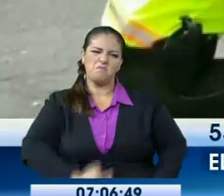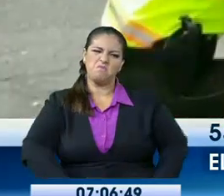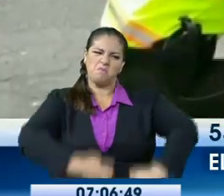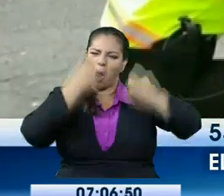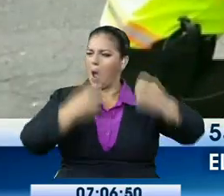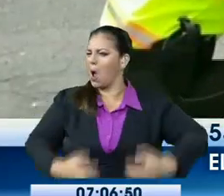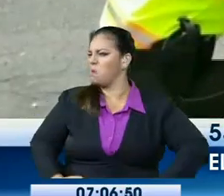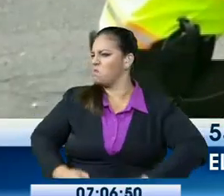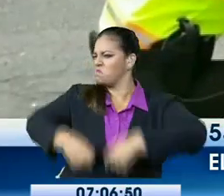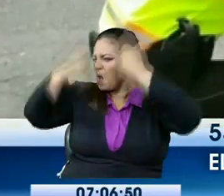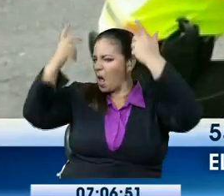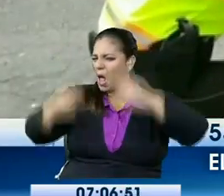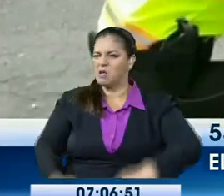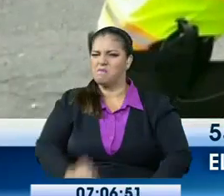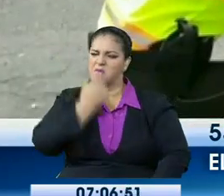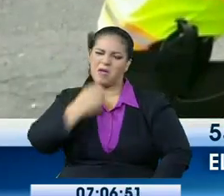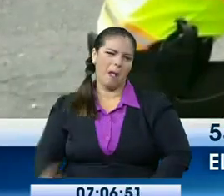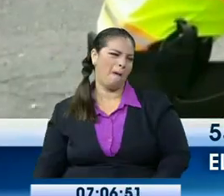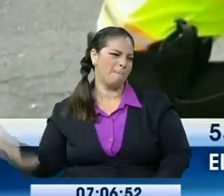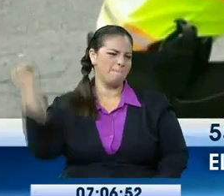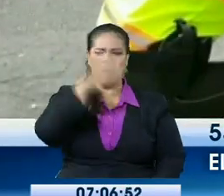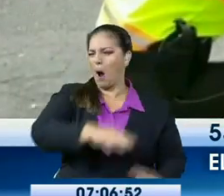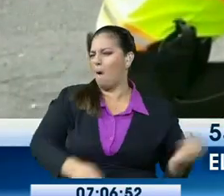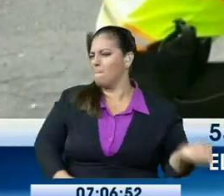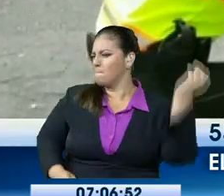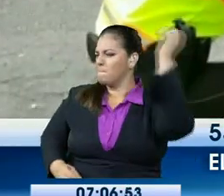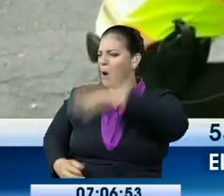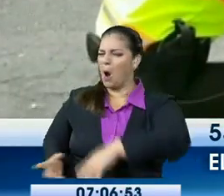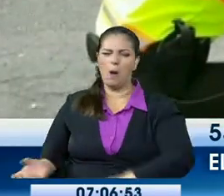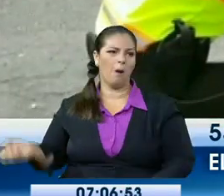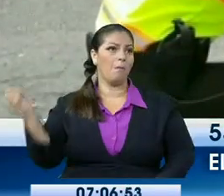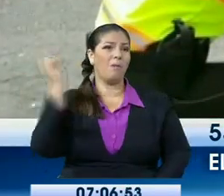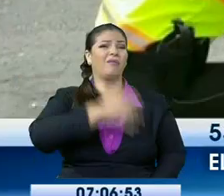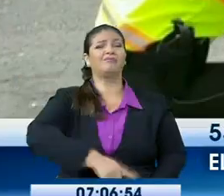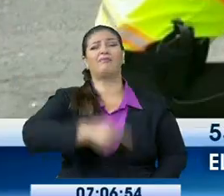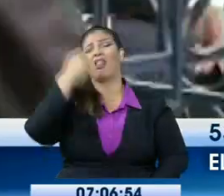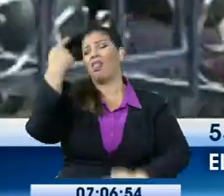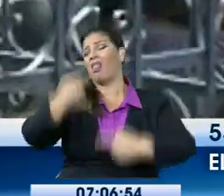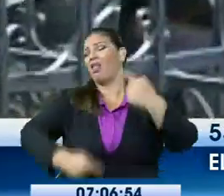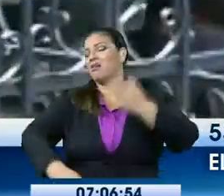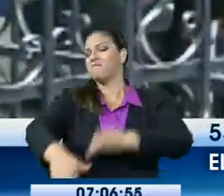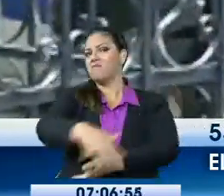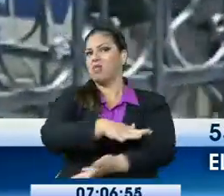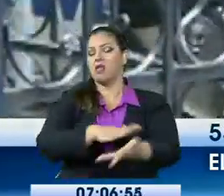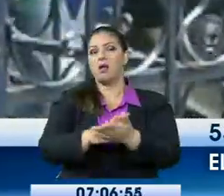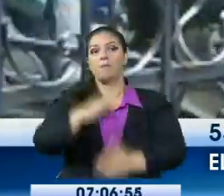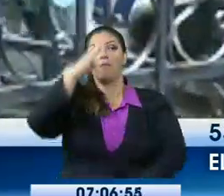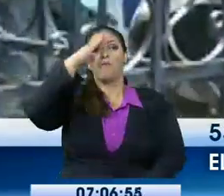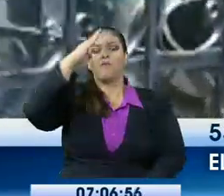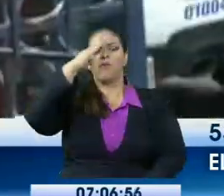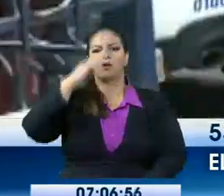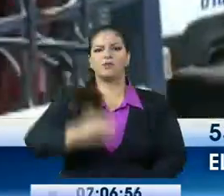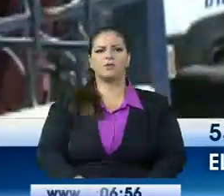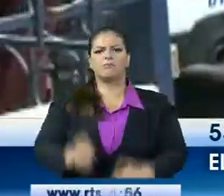lanzaron piedras en la avenida 6 de diciembre. Miembros de la policía intervinieron para evitar que el incidente